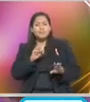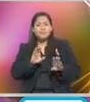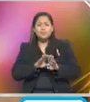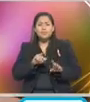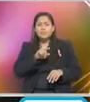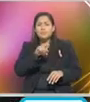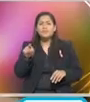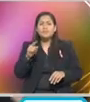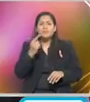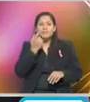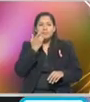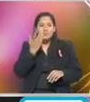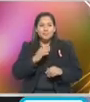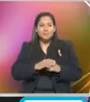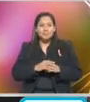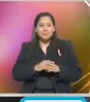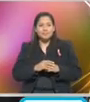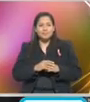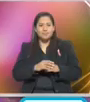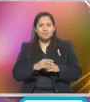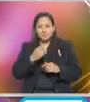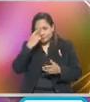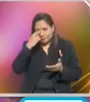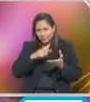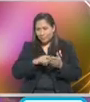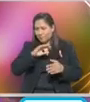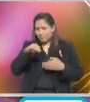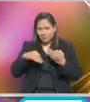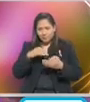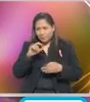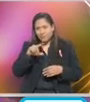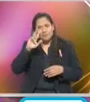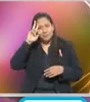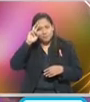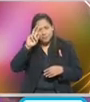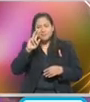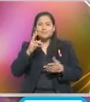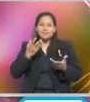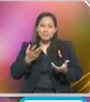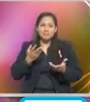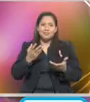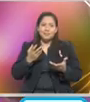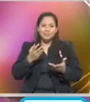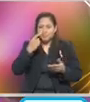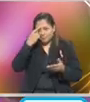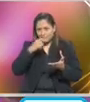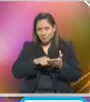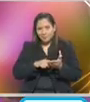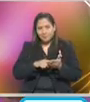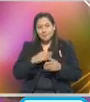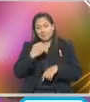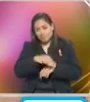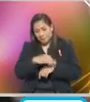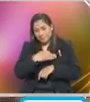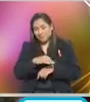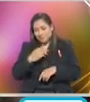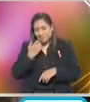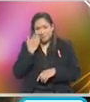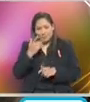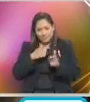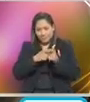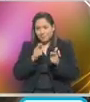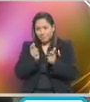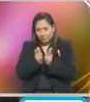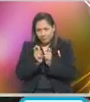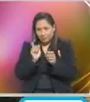que quieren hacer? Bueno, Rápidamente. pues yo creo que todos seguimos el mismo sueño, Ajá. así que creo que por mientras queremos seguir con